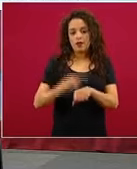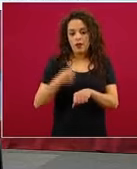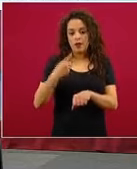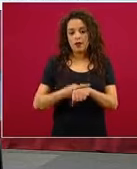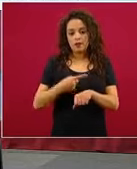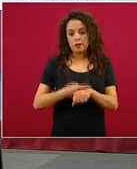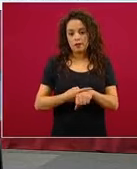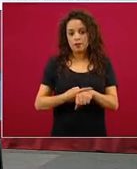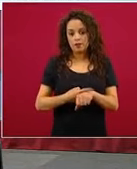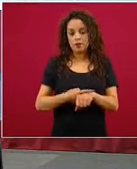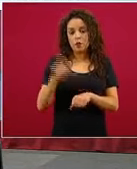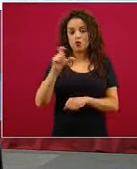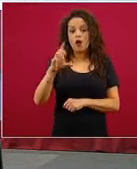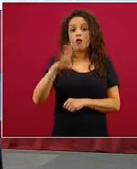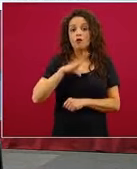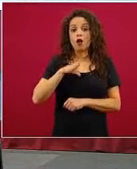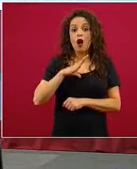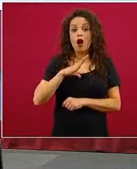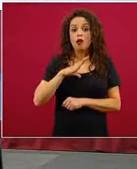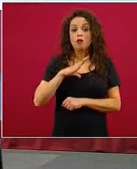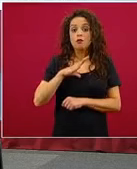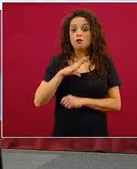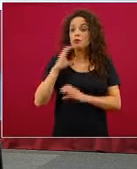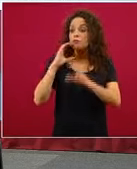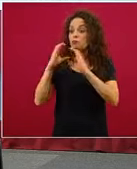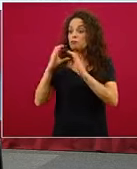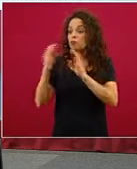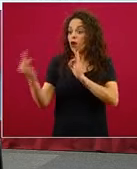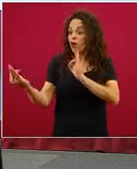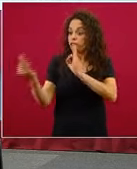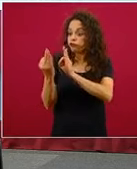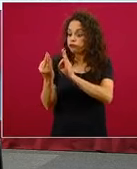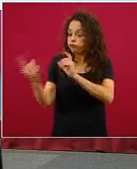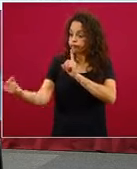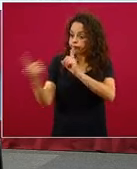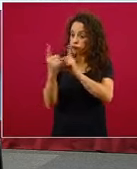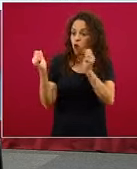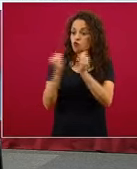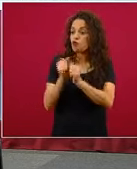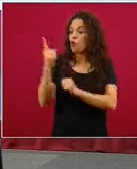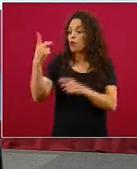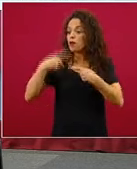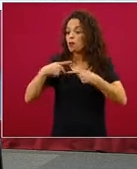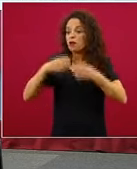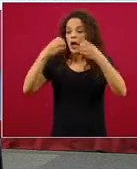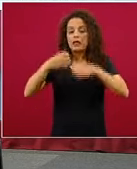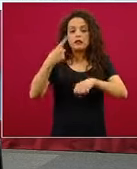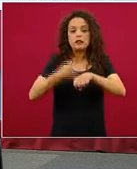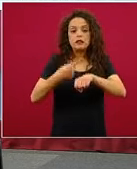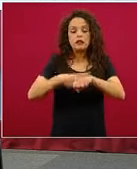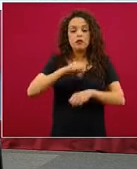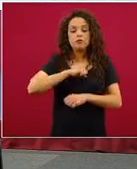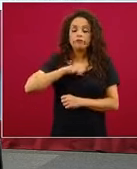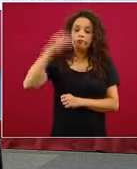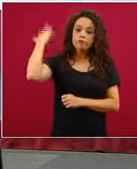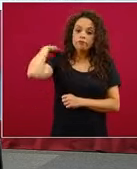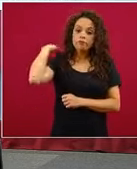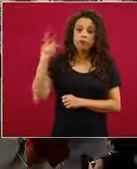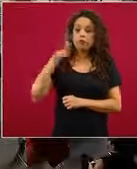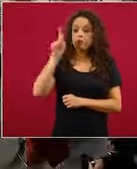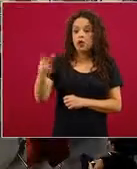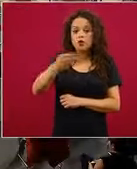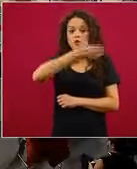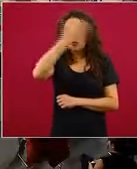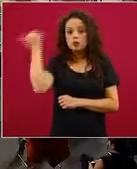si están en contacto con alguien que tenga tuberculosis pulmonar y no se haya diagnosticado y